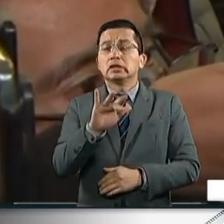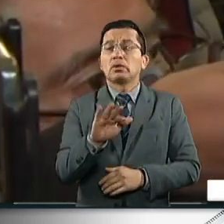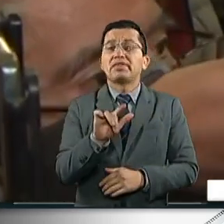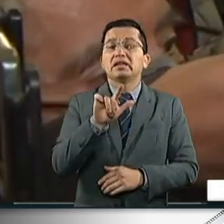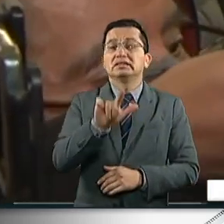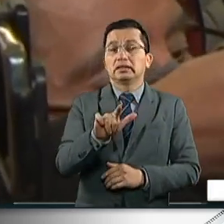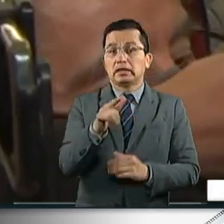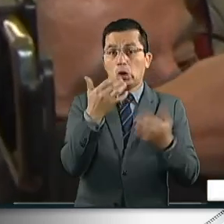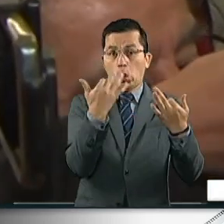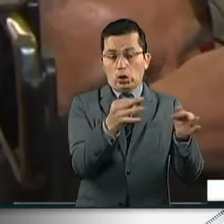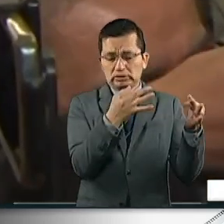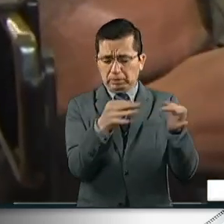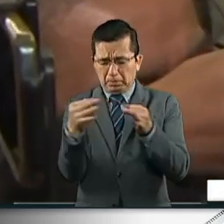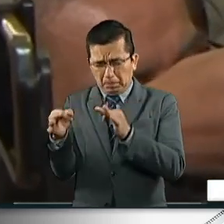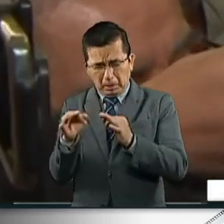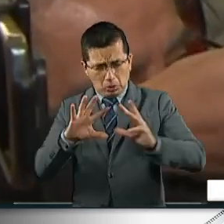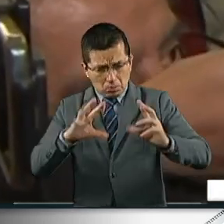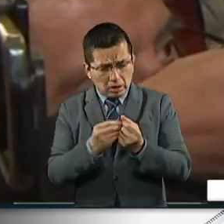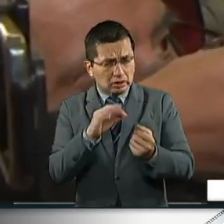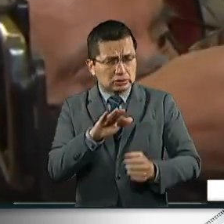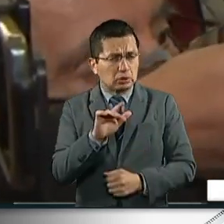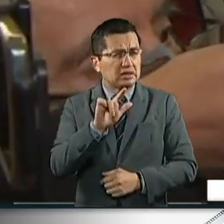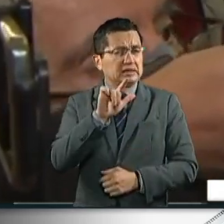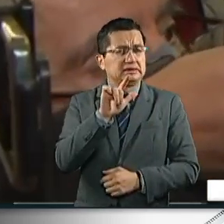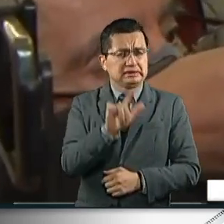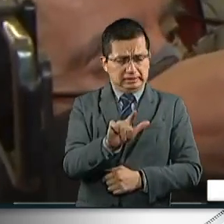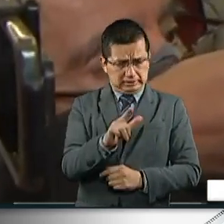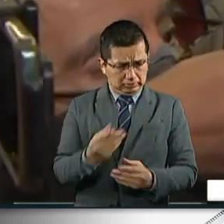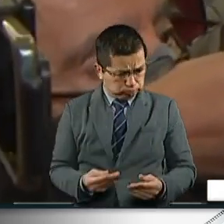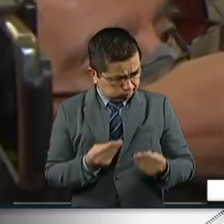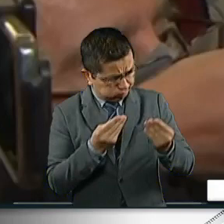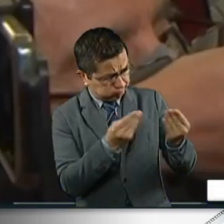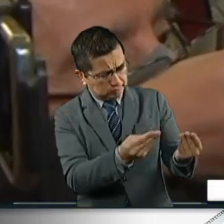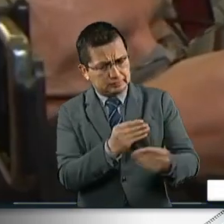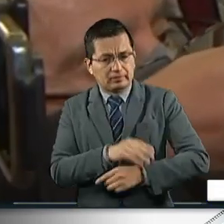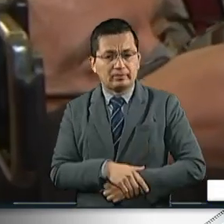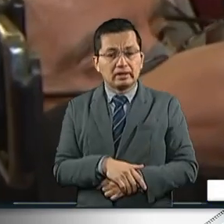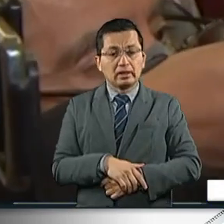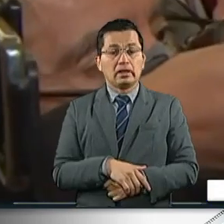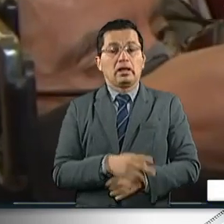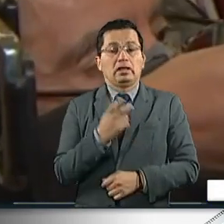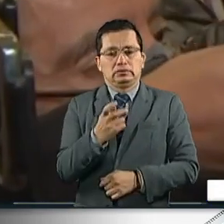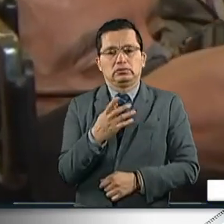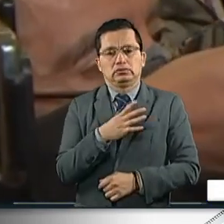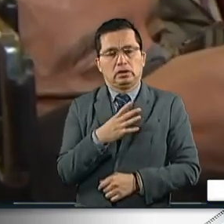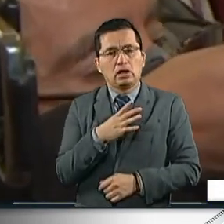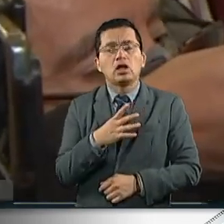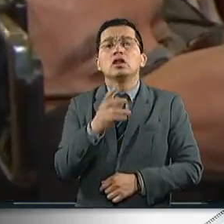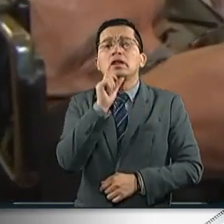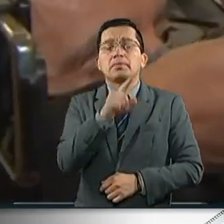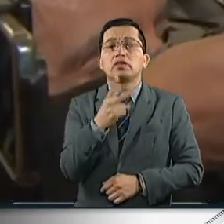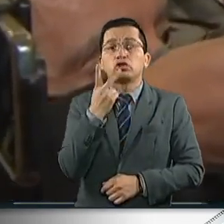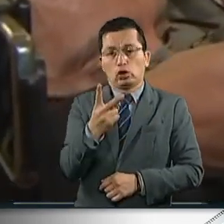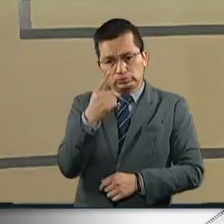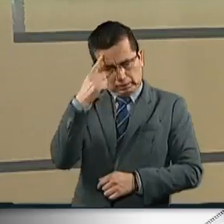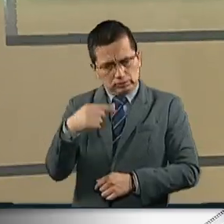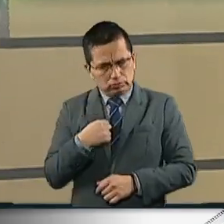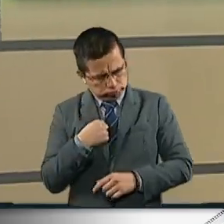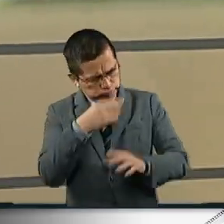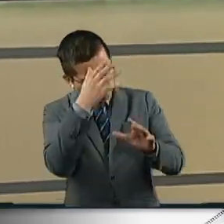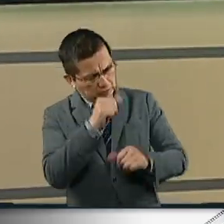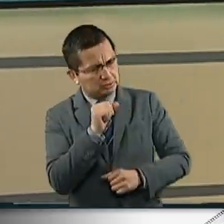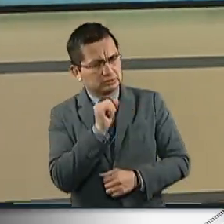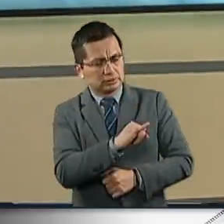escrito donde son 57 el escrito inicial son dos de ratificación